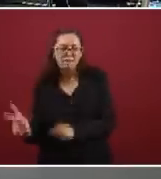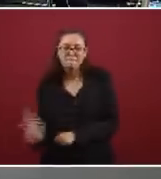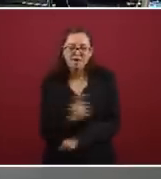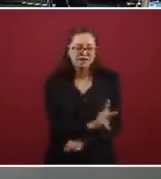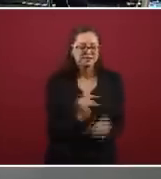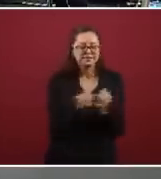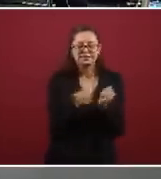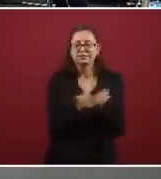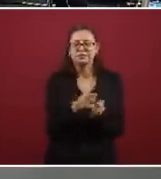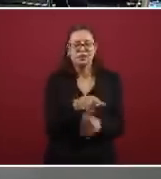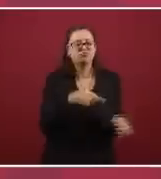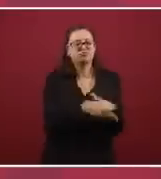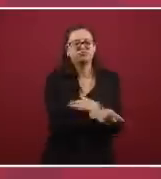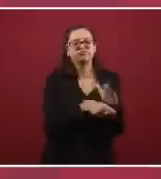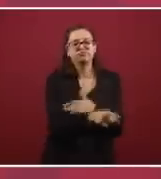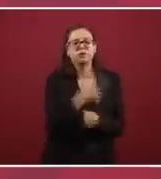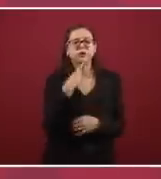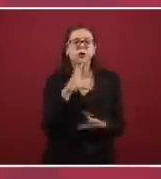era así,